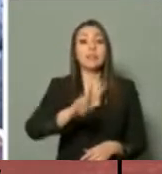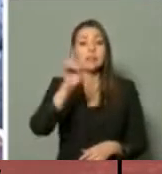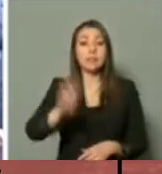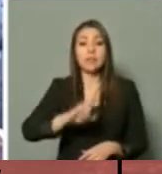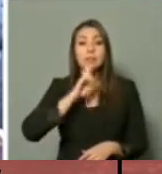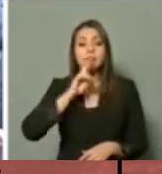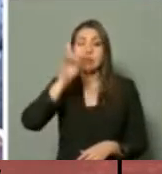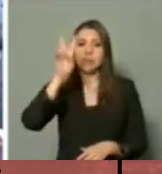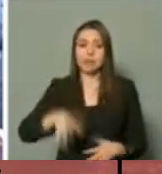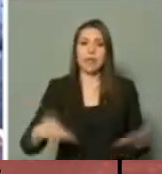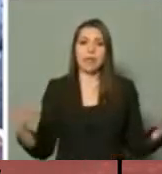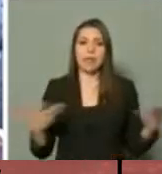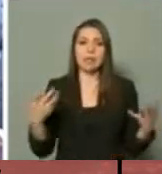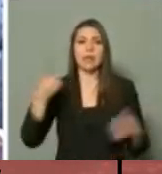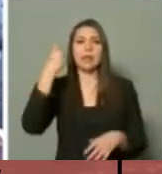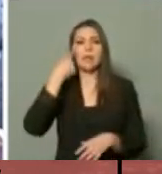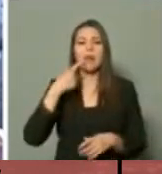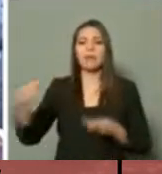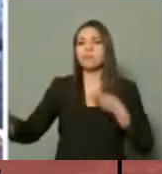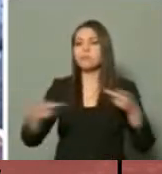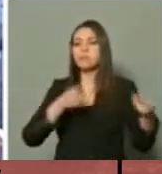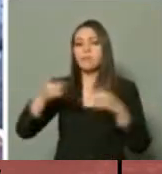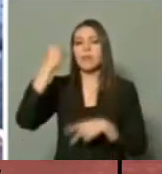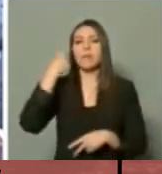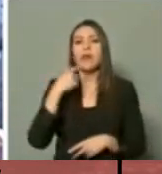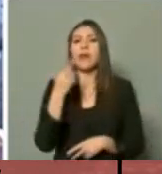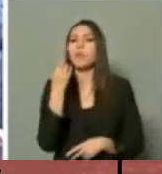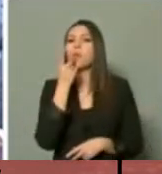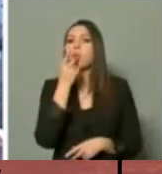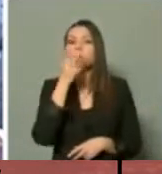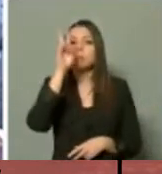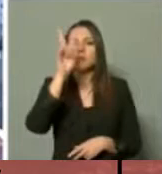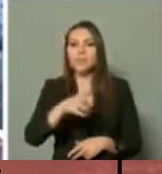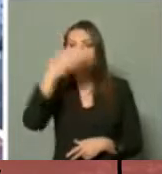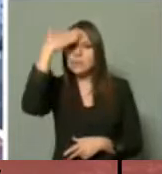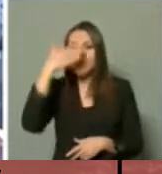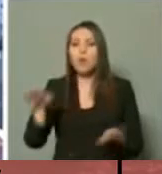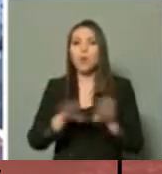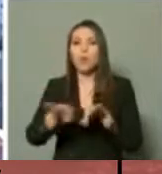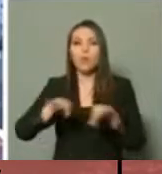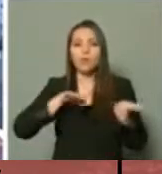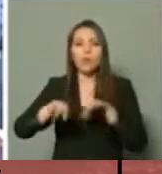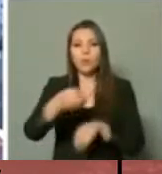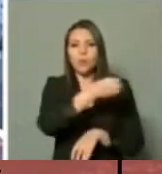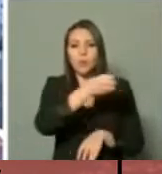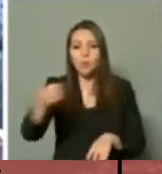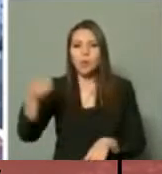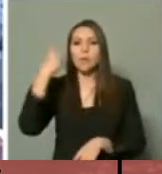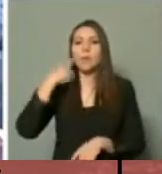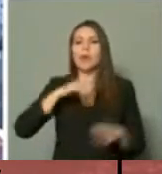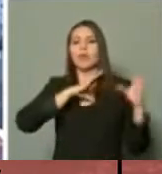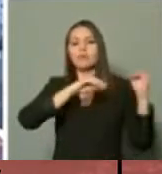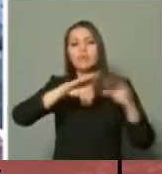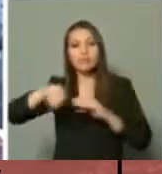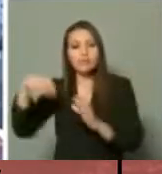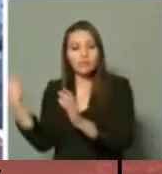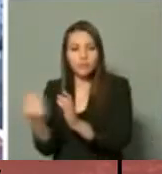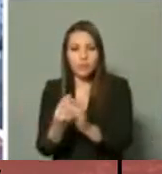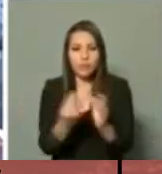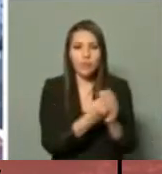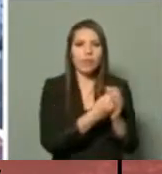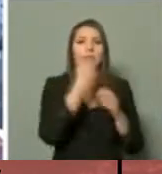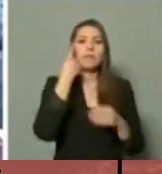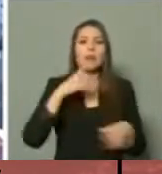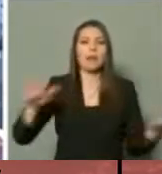nosotros logremos que tengamos protocolos de actuación para los policías, que realmente tengan un tema de reclutamiento, de capacitación, que tengan